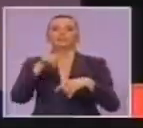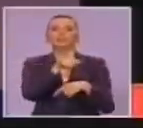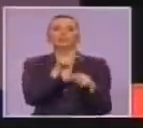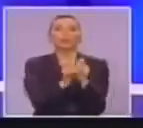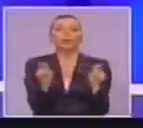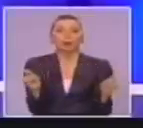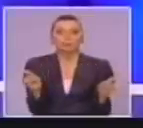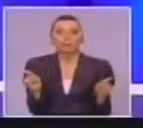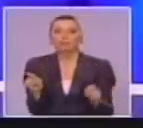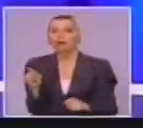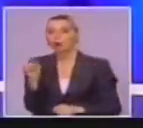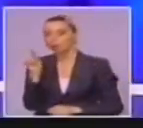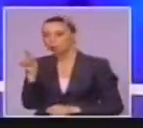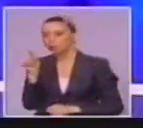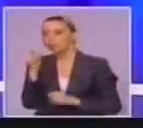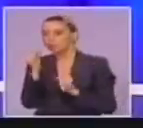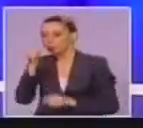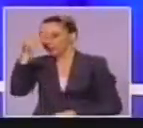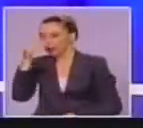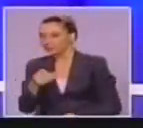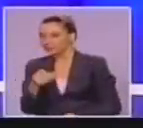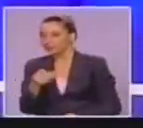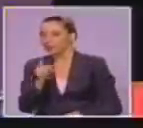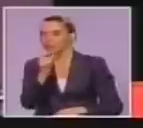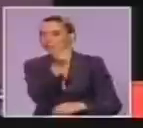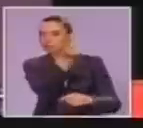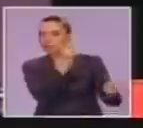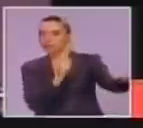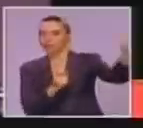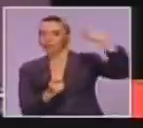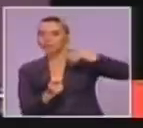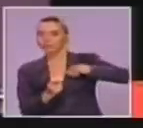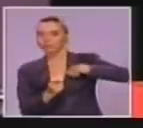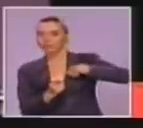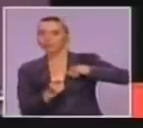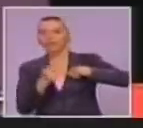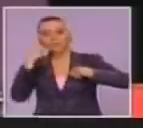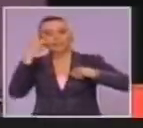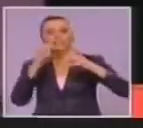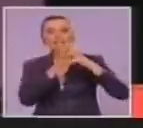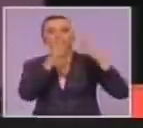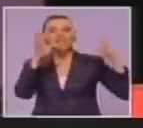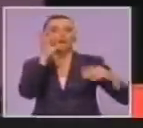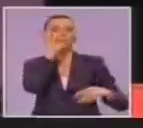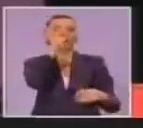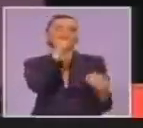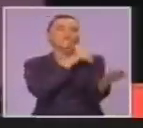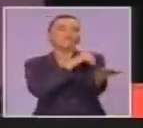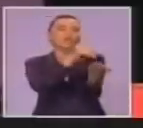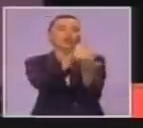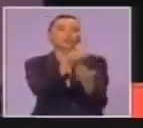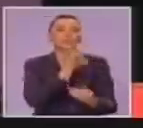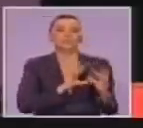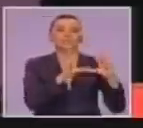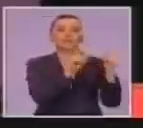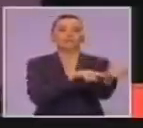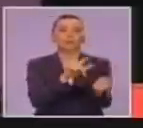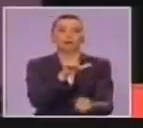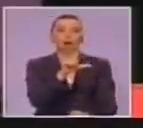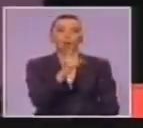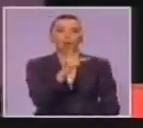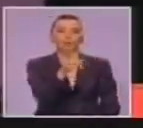algo más. ¿Usted puede asegurar que no recibió dinero de las que consideramos grandes fortunas en Chile, como la familia